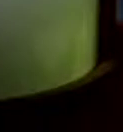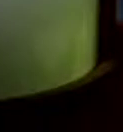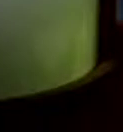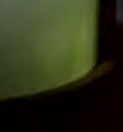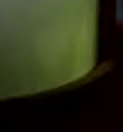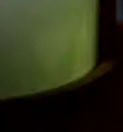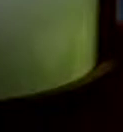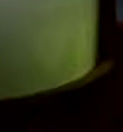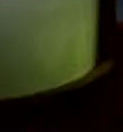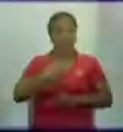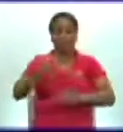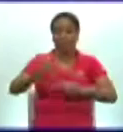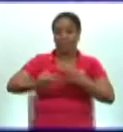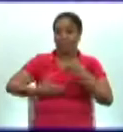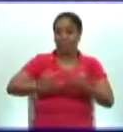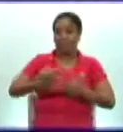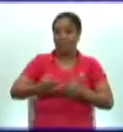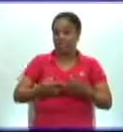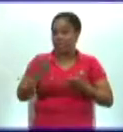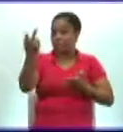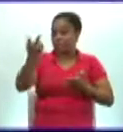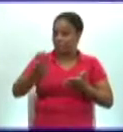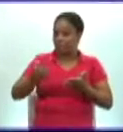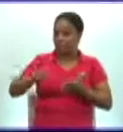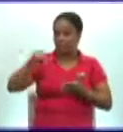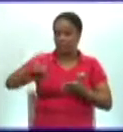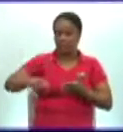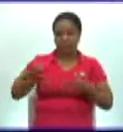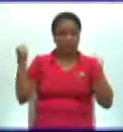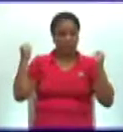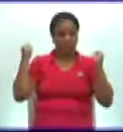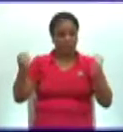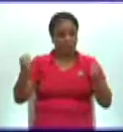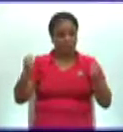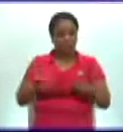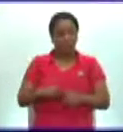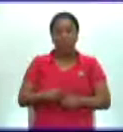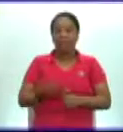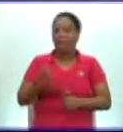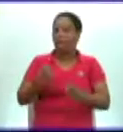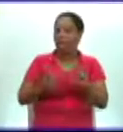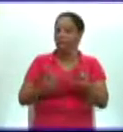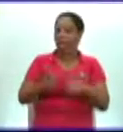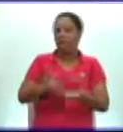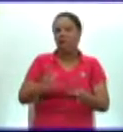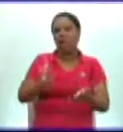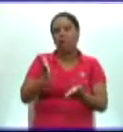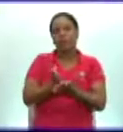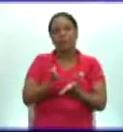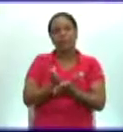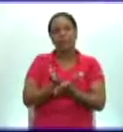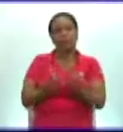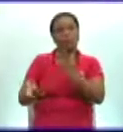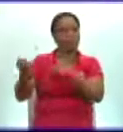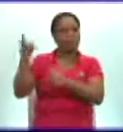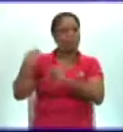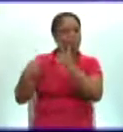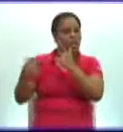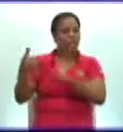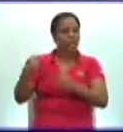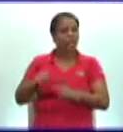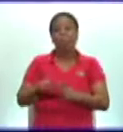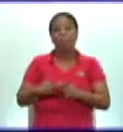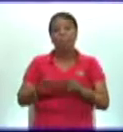Espero que hayan hecho la representación de esta fuerza. Era algo que ya habíamos estudiado en la clase anterior, pero que